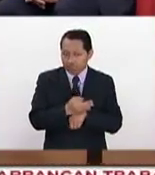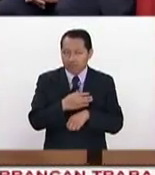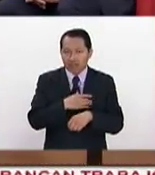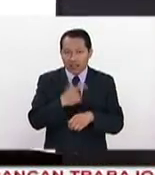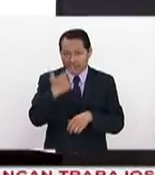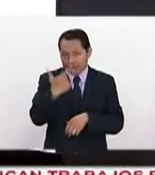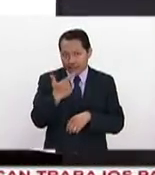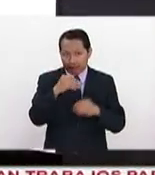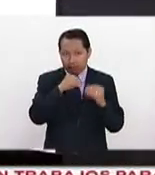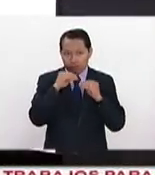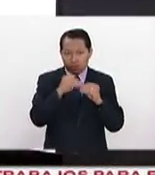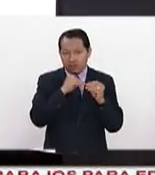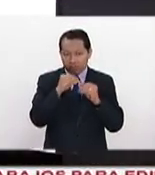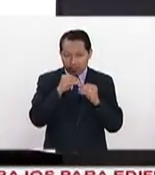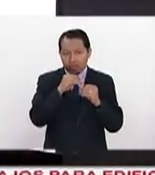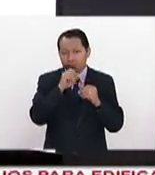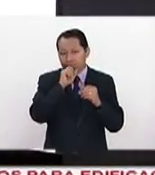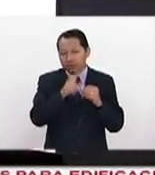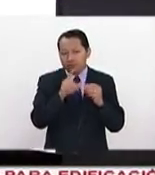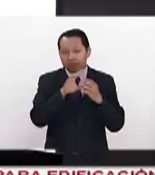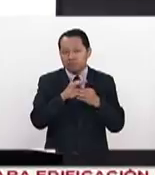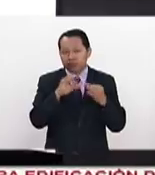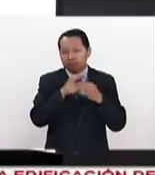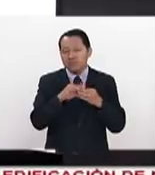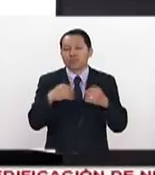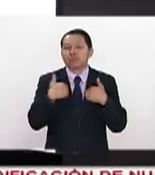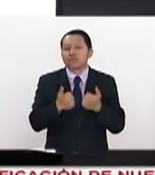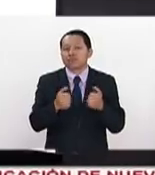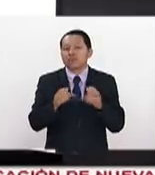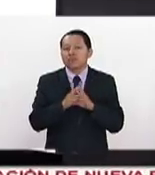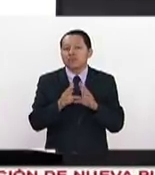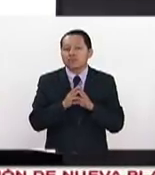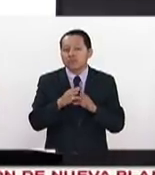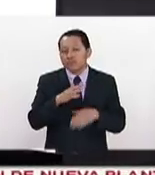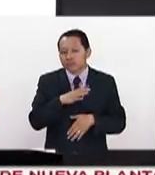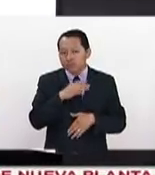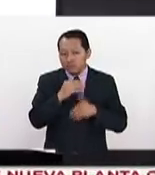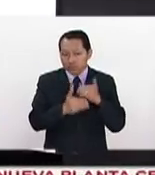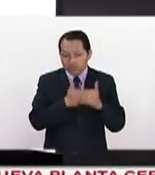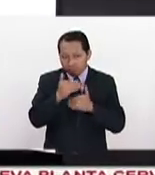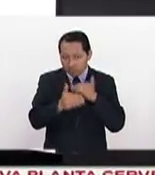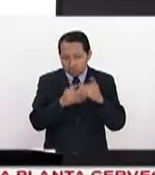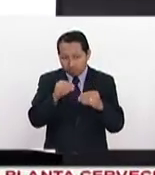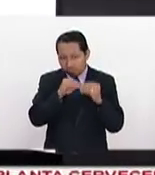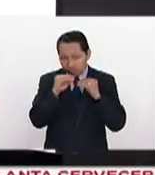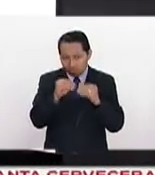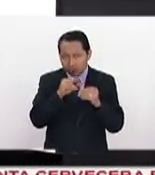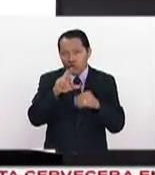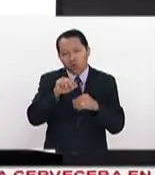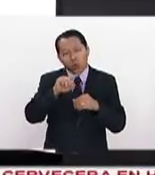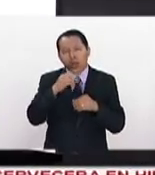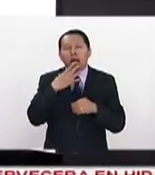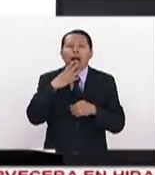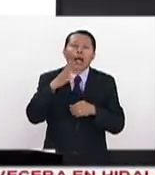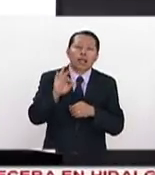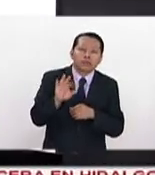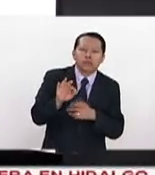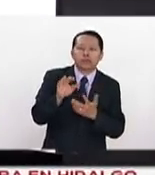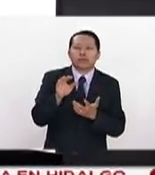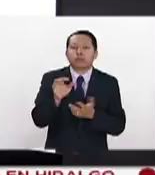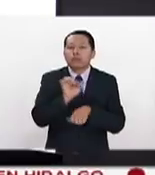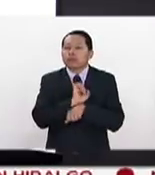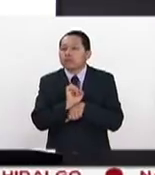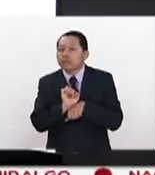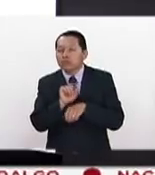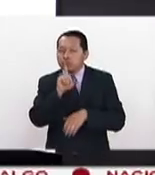rondas de negociaciones. Hay que entender en un primer momento que un proceso de negociación no es simple, no es sencillo.